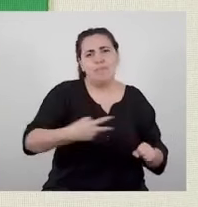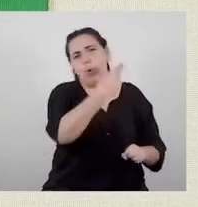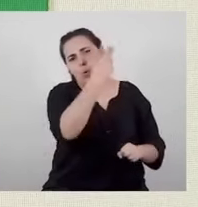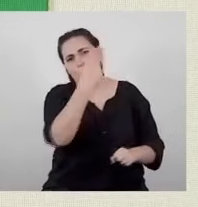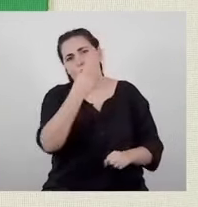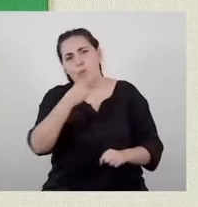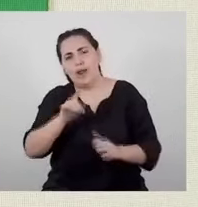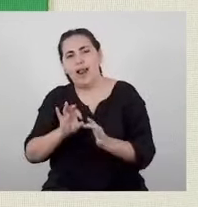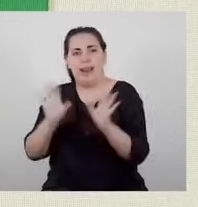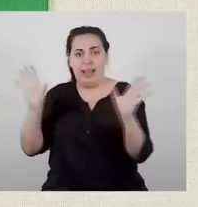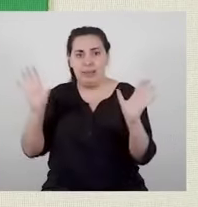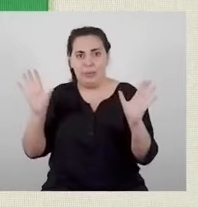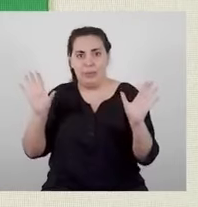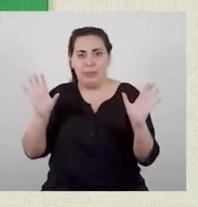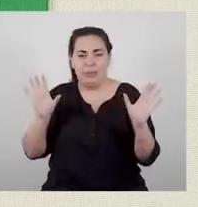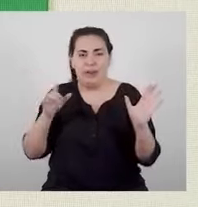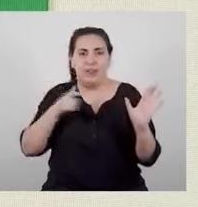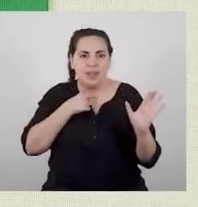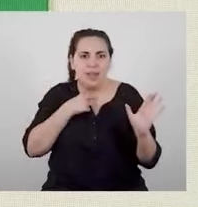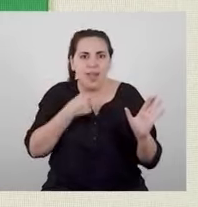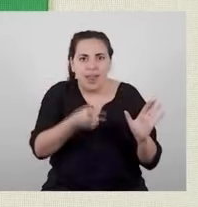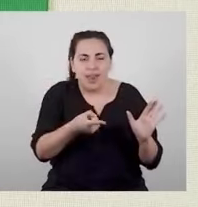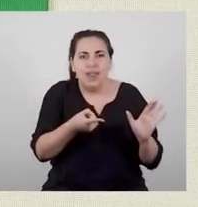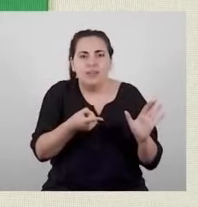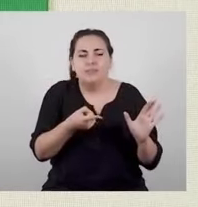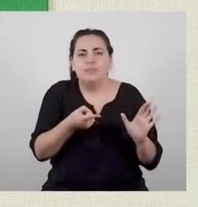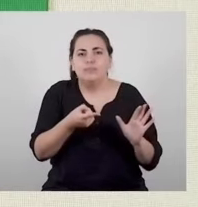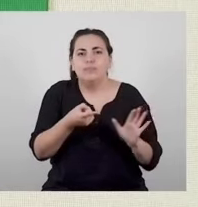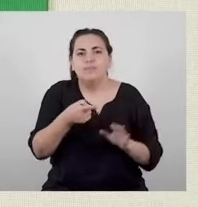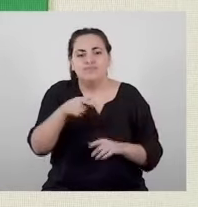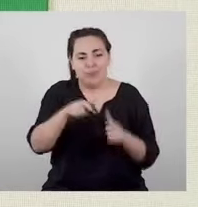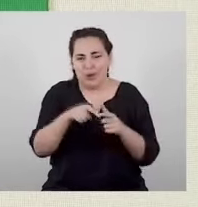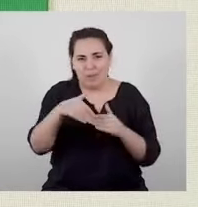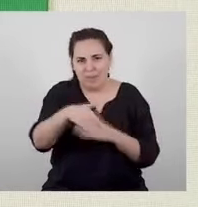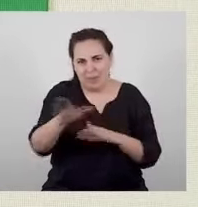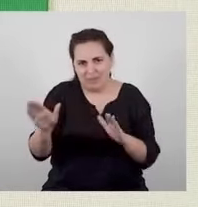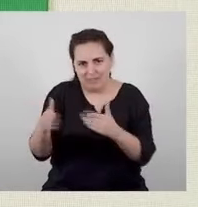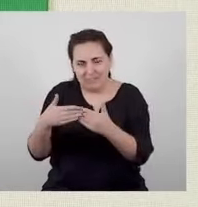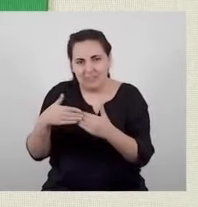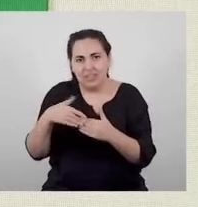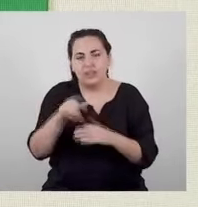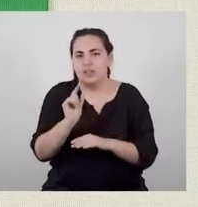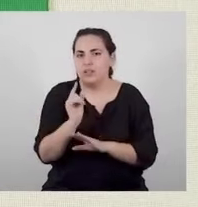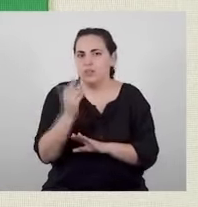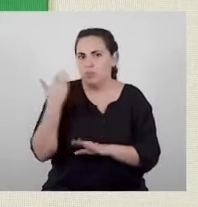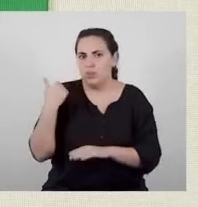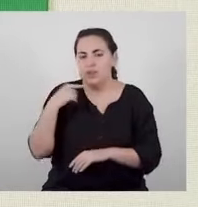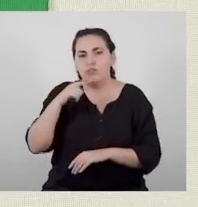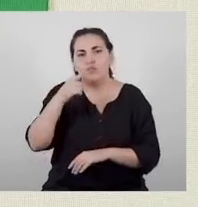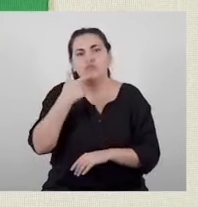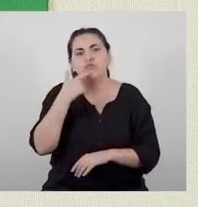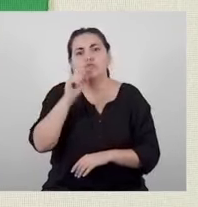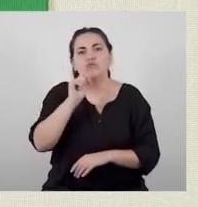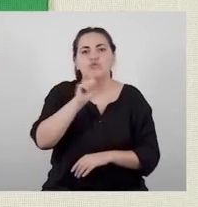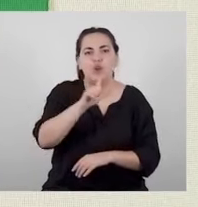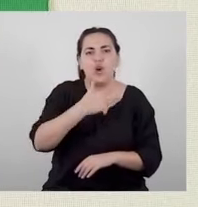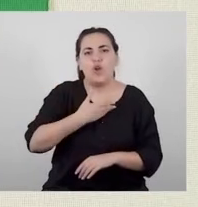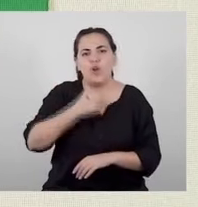una vida más libre en todo sentido porque ya cerrando el programa hace un rato sol ferreira